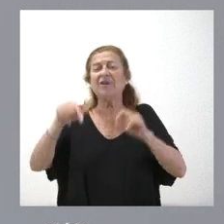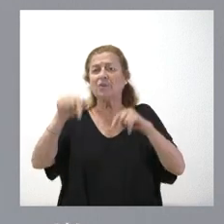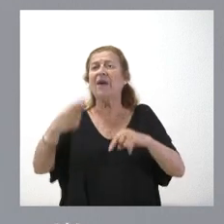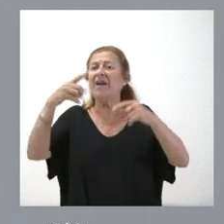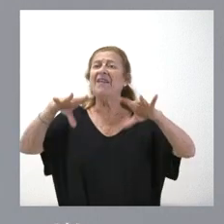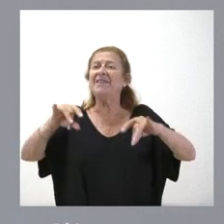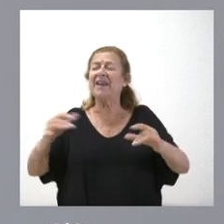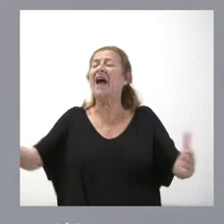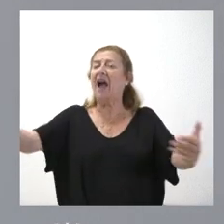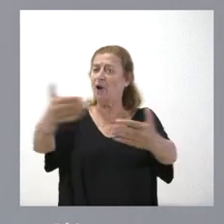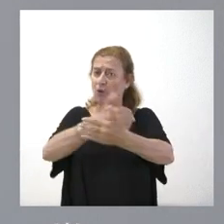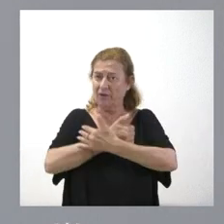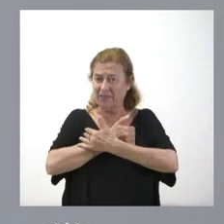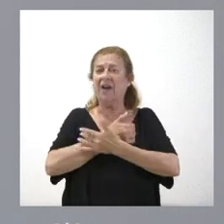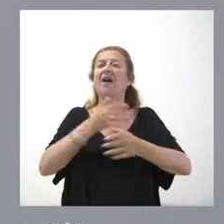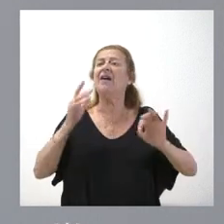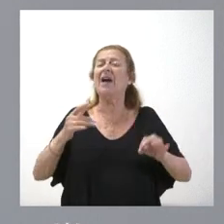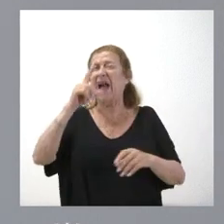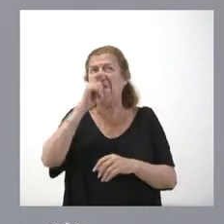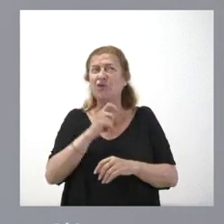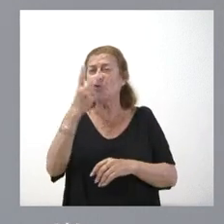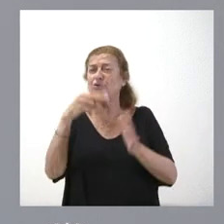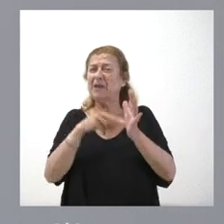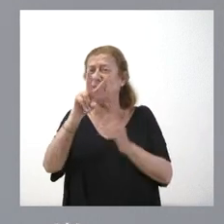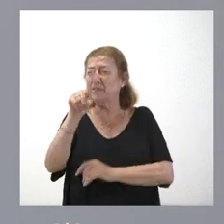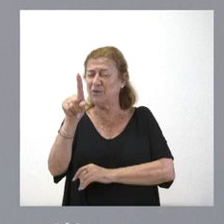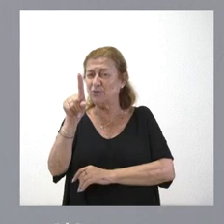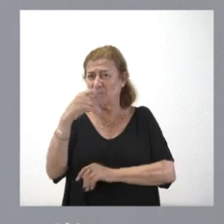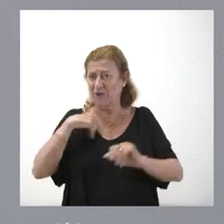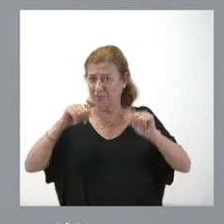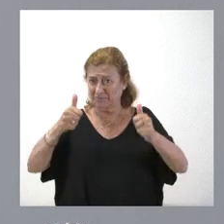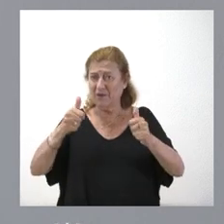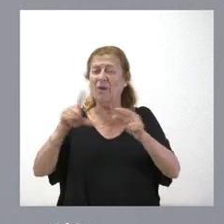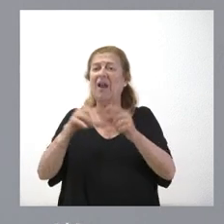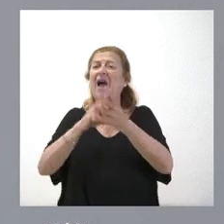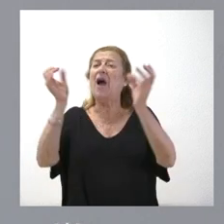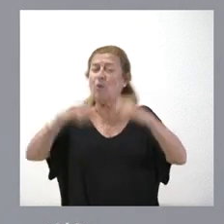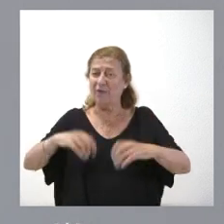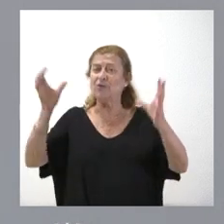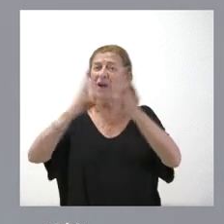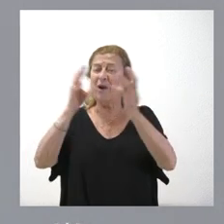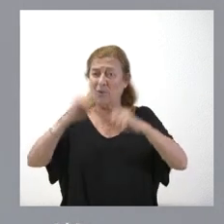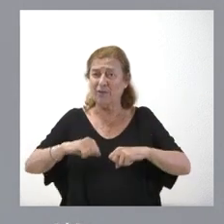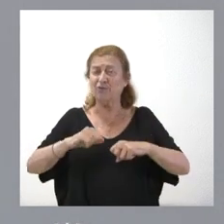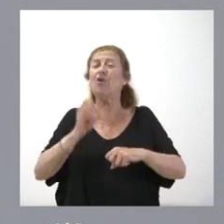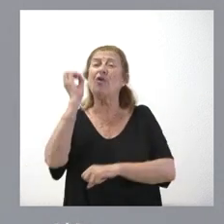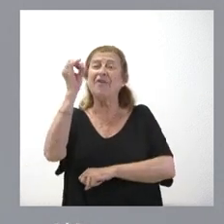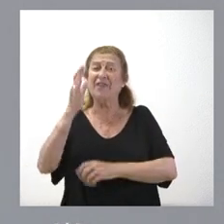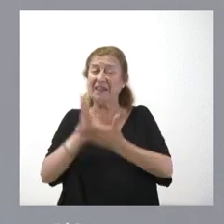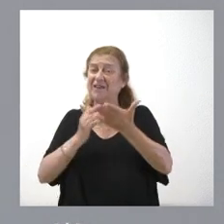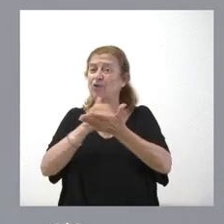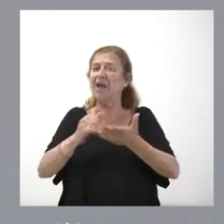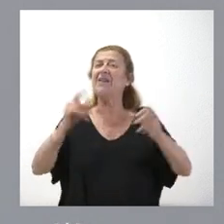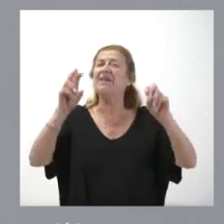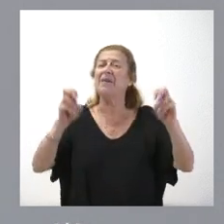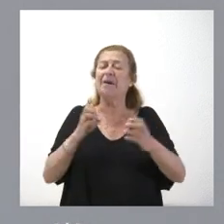tierra de acogida desde el año 21 viene habiendo acuerdos en la conferencia sectorial sobre la